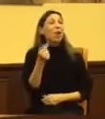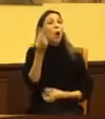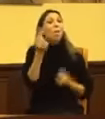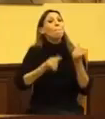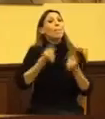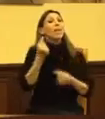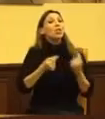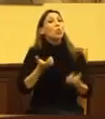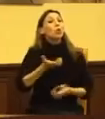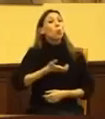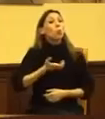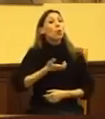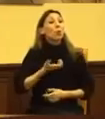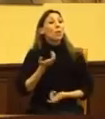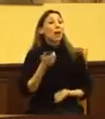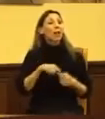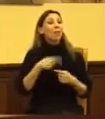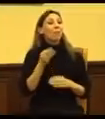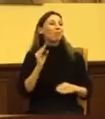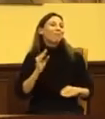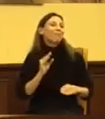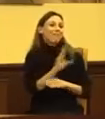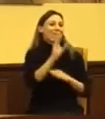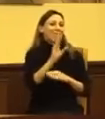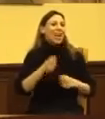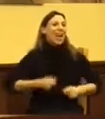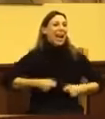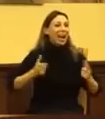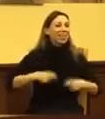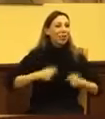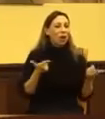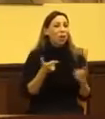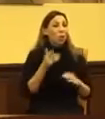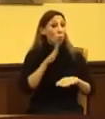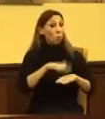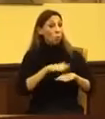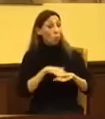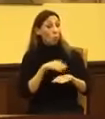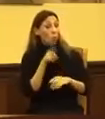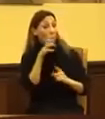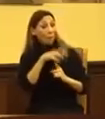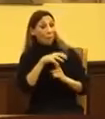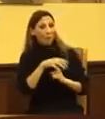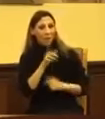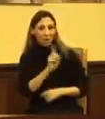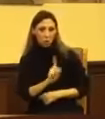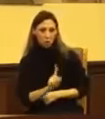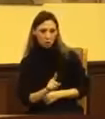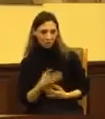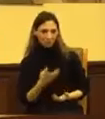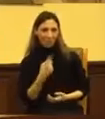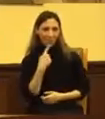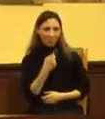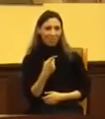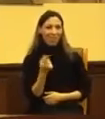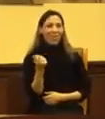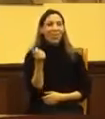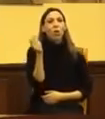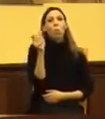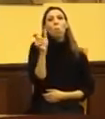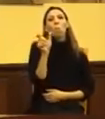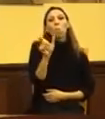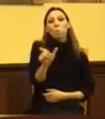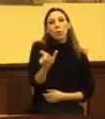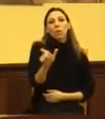municipal para hacer reparación alguna ahí. Absolutamente falso, y se le dio cuenta a la Comisión de Servicios Generales. Y se dijo el importe de la